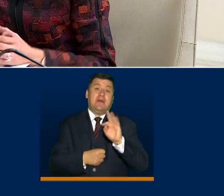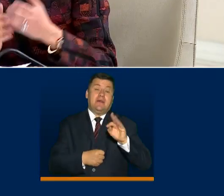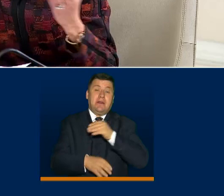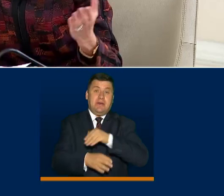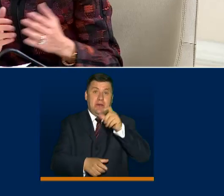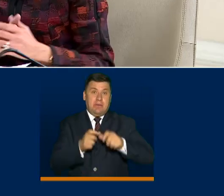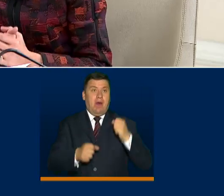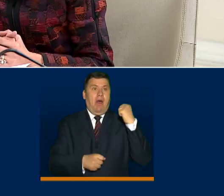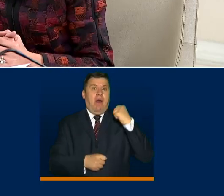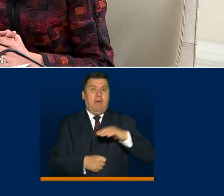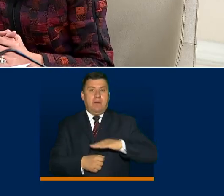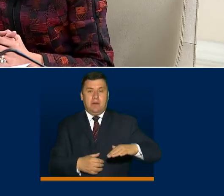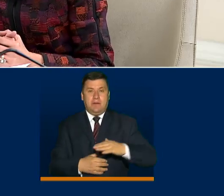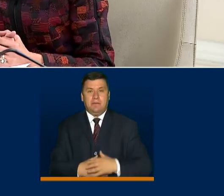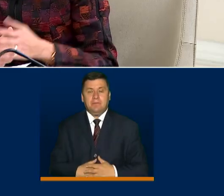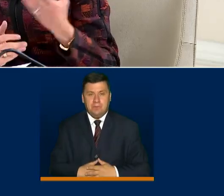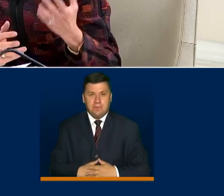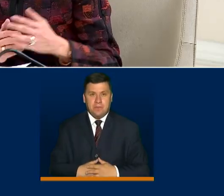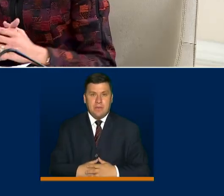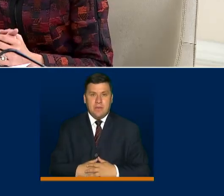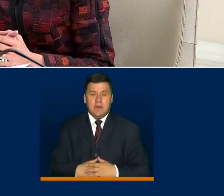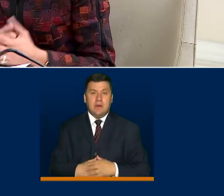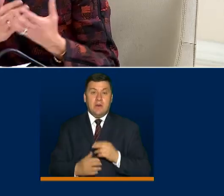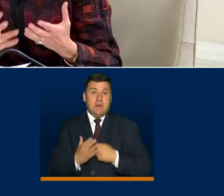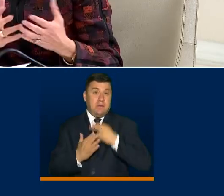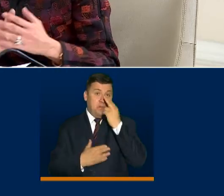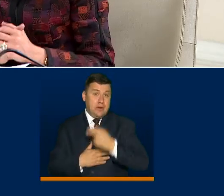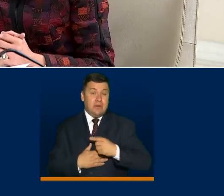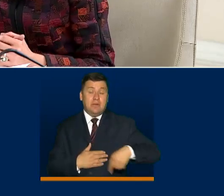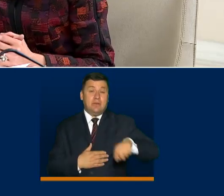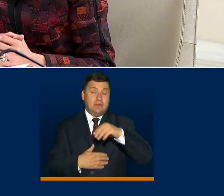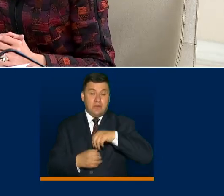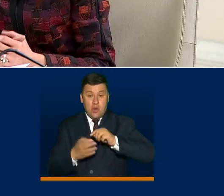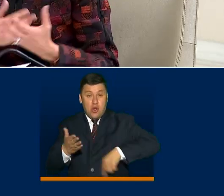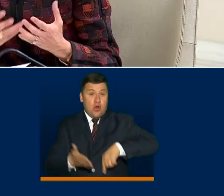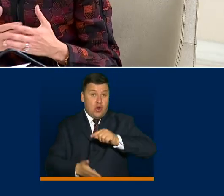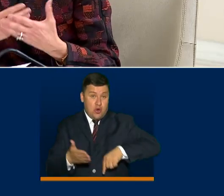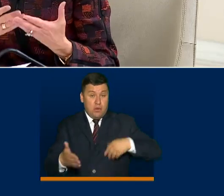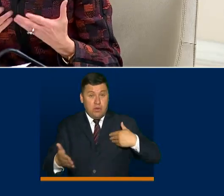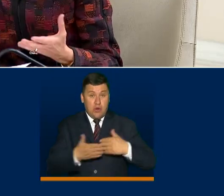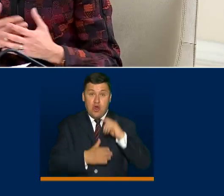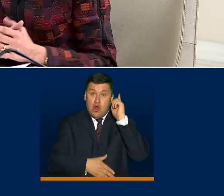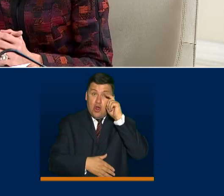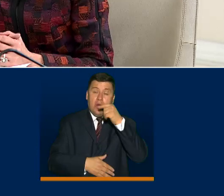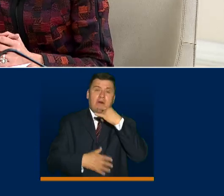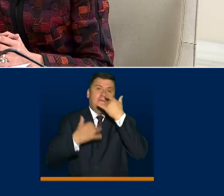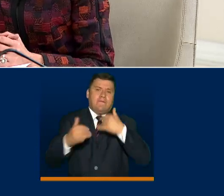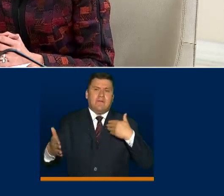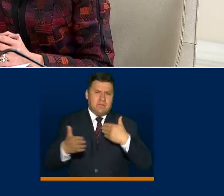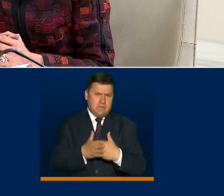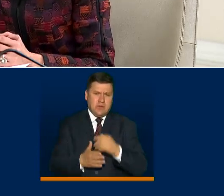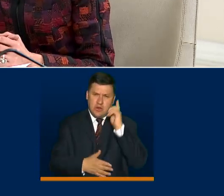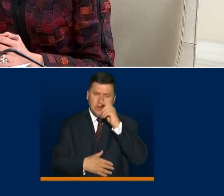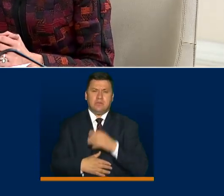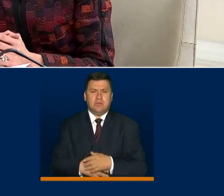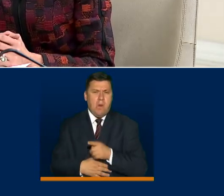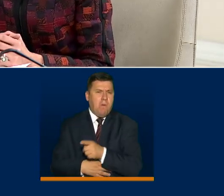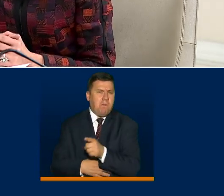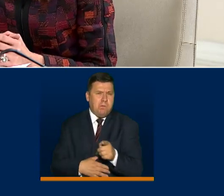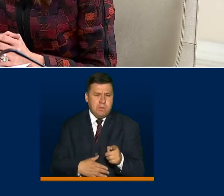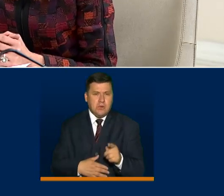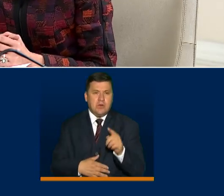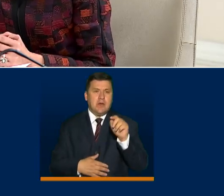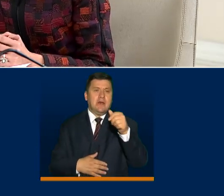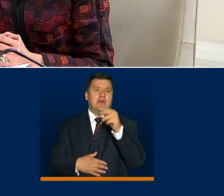de ese ejercicio de los 22 proyectos que se contratan durante este gobierno y se terminan en los siguientes gobiernos, están